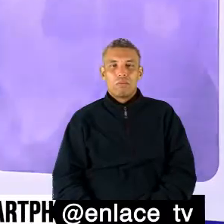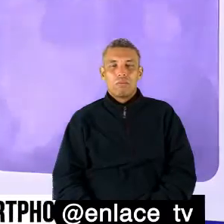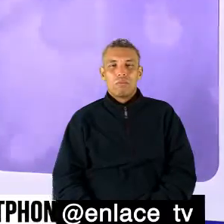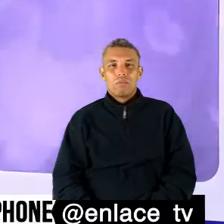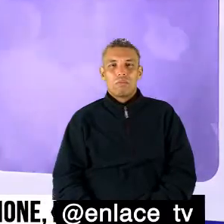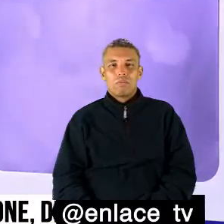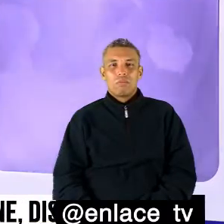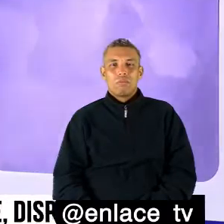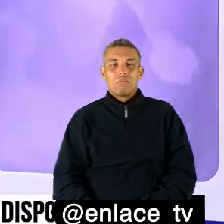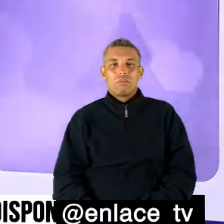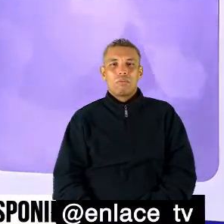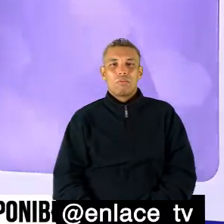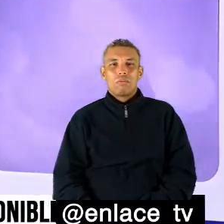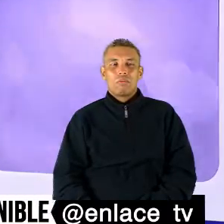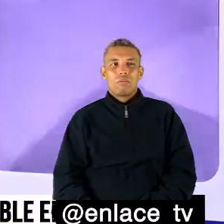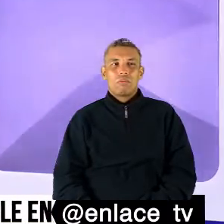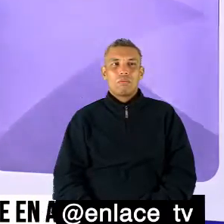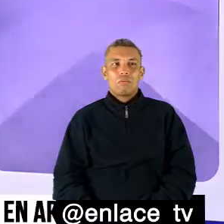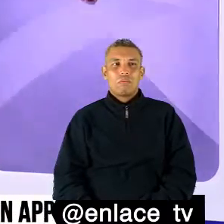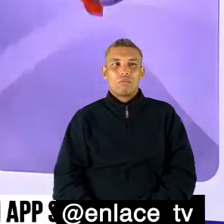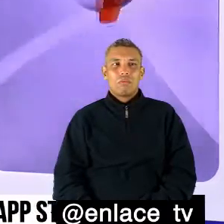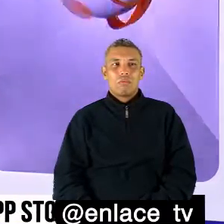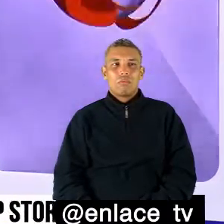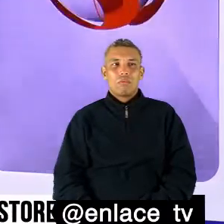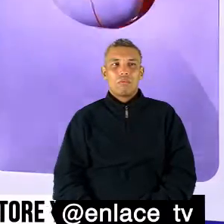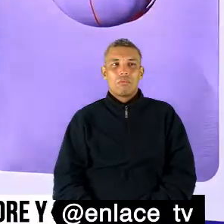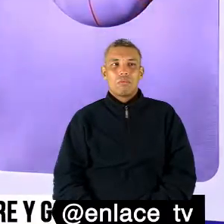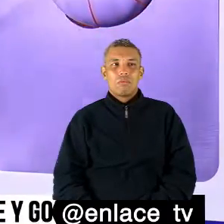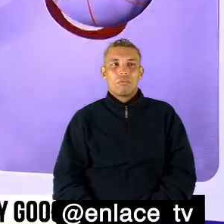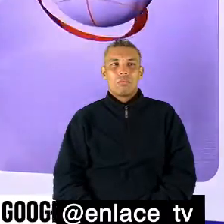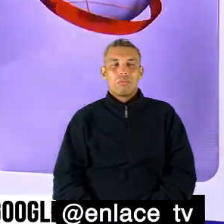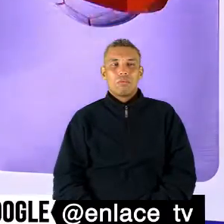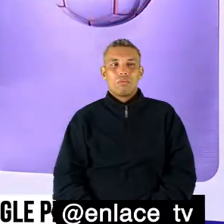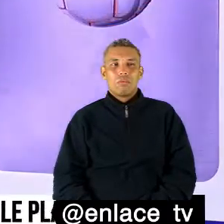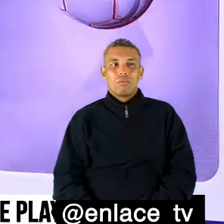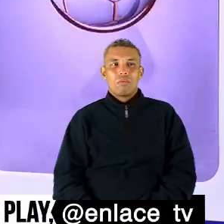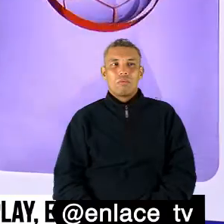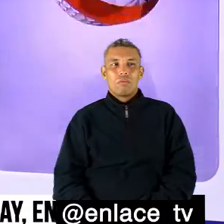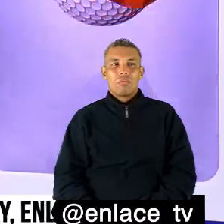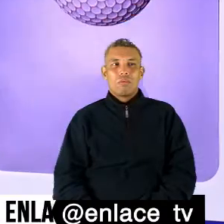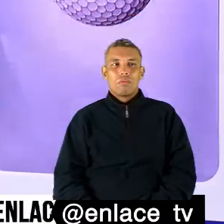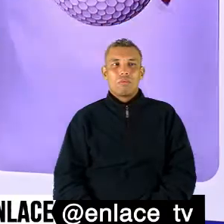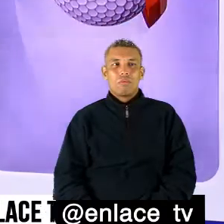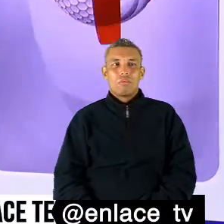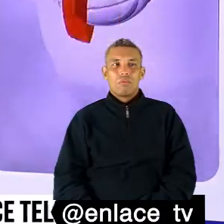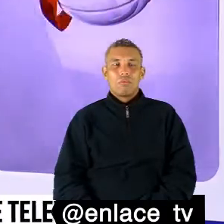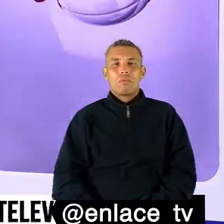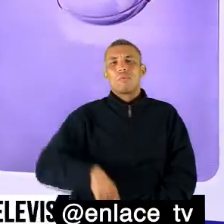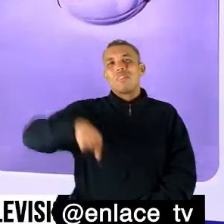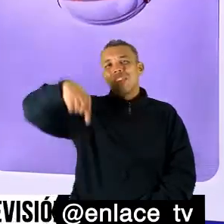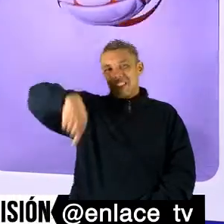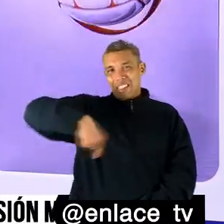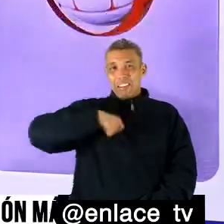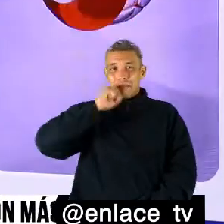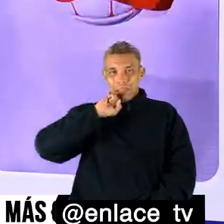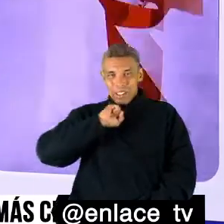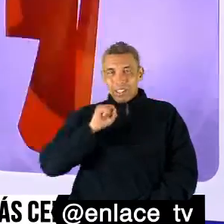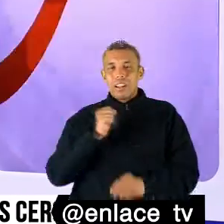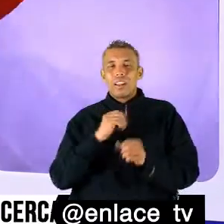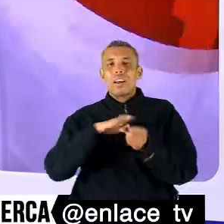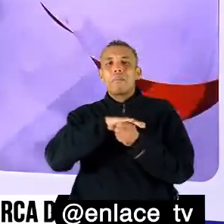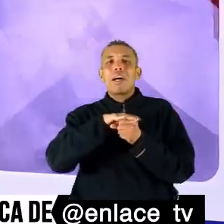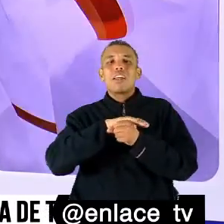En Europa, el próximo sábado es la final de la Champions League, pero en Barranca Bermeja la Champions League no se detiene, la cual se juega en el barrio